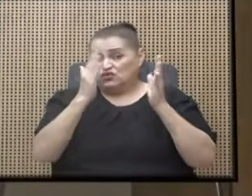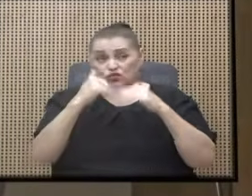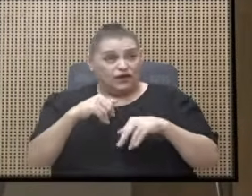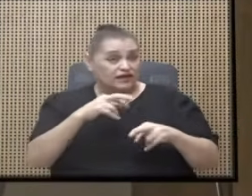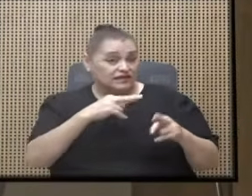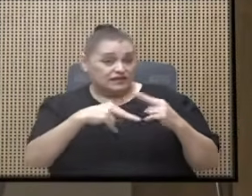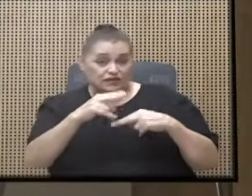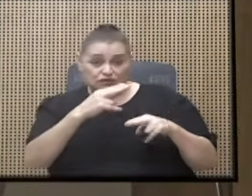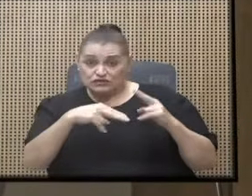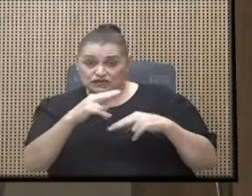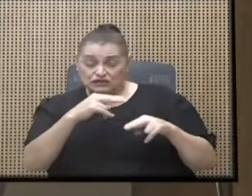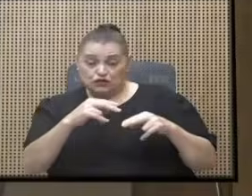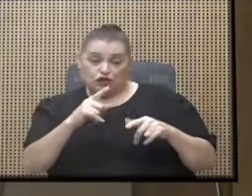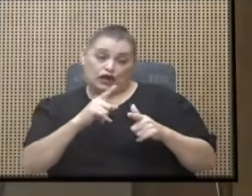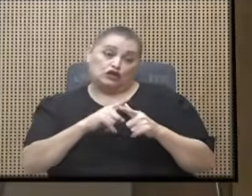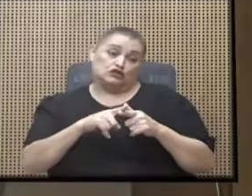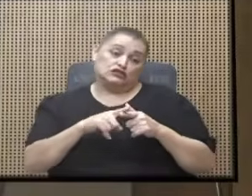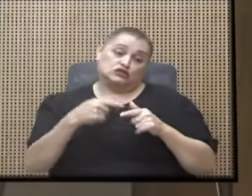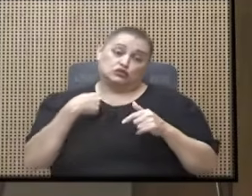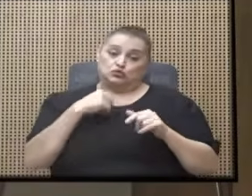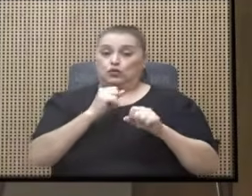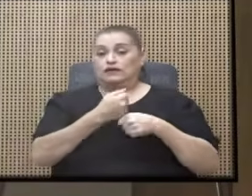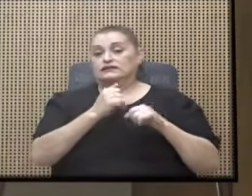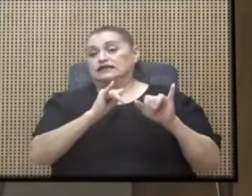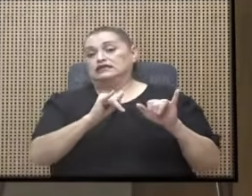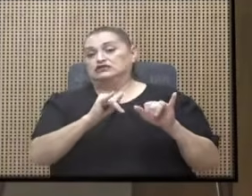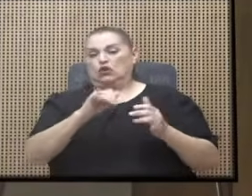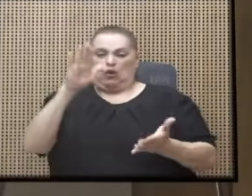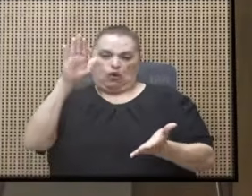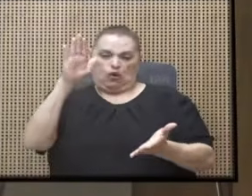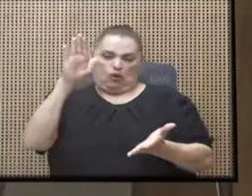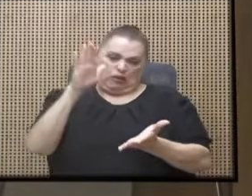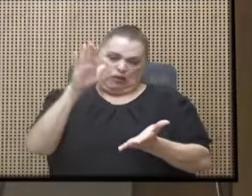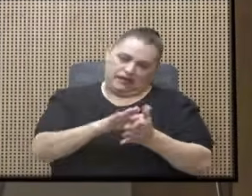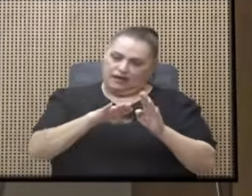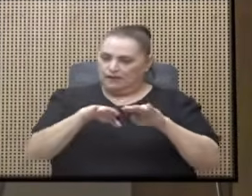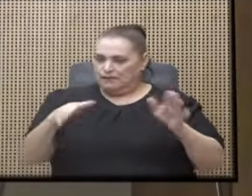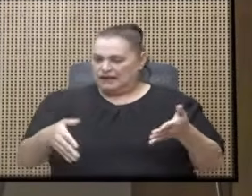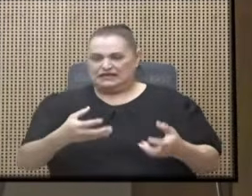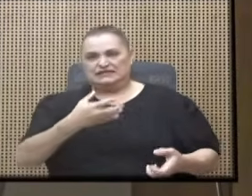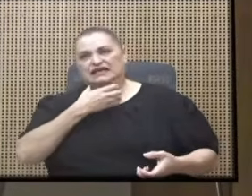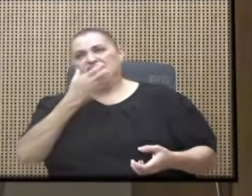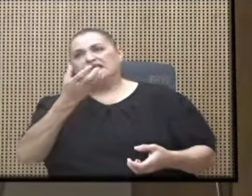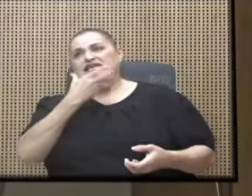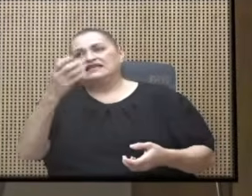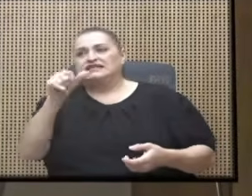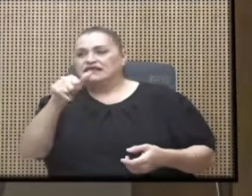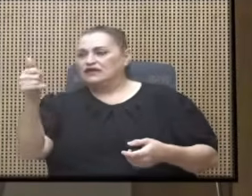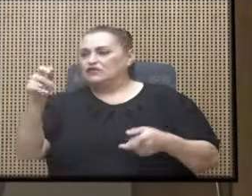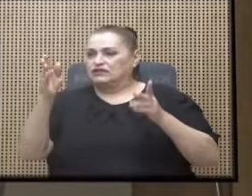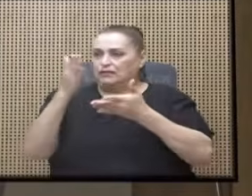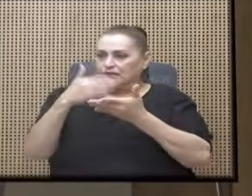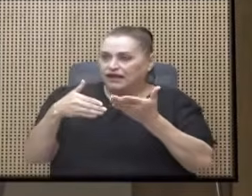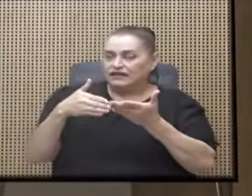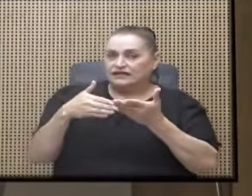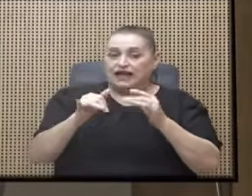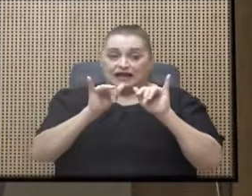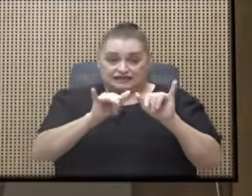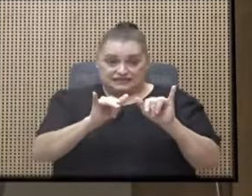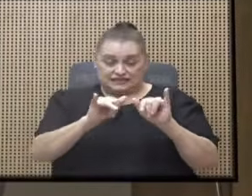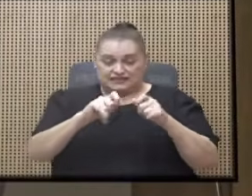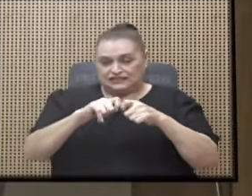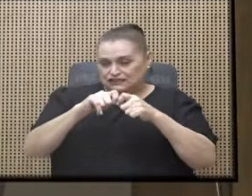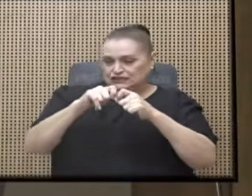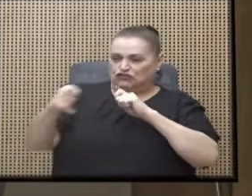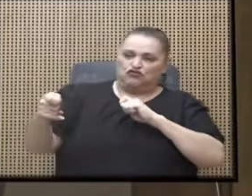negociación, de lo que hace es efectivamente golpear la mesa y pegarle 4 gritos a la contraparte, porque entonces así se va a